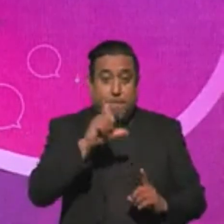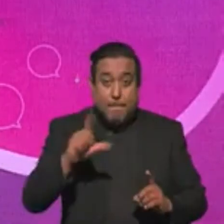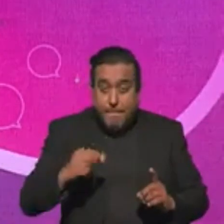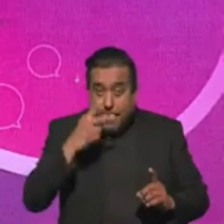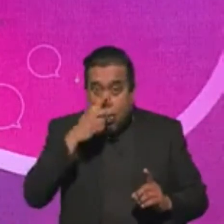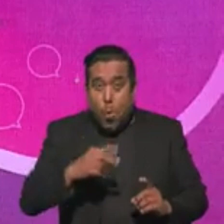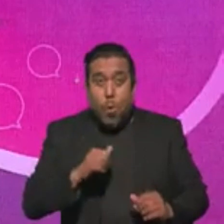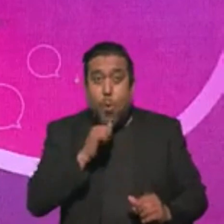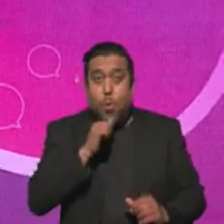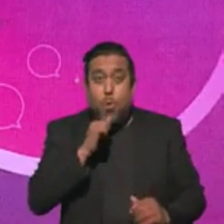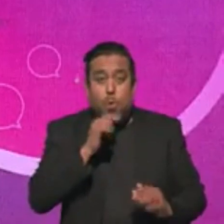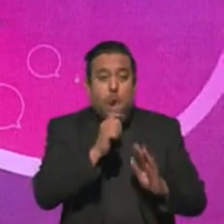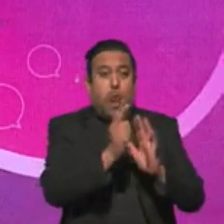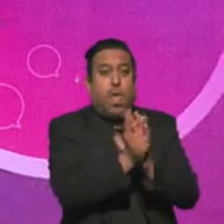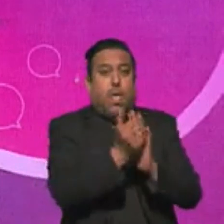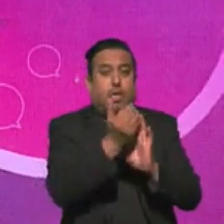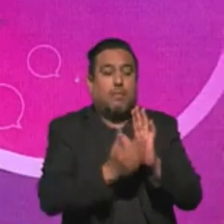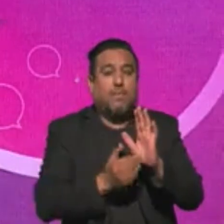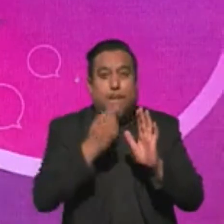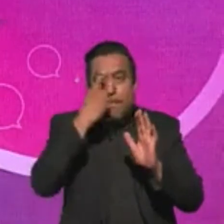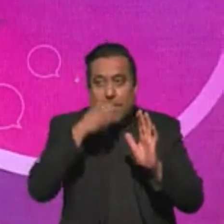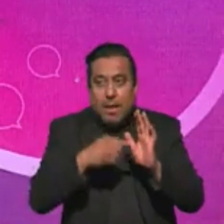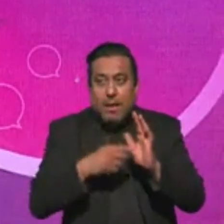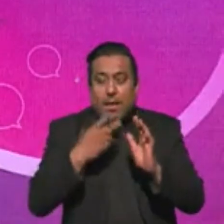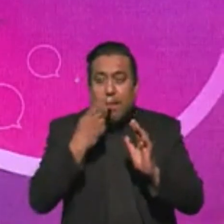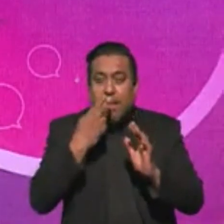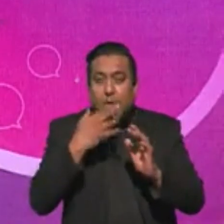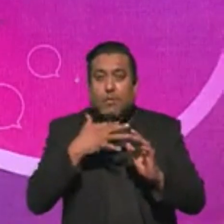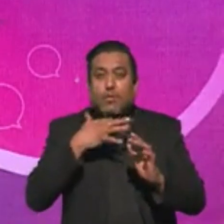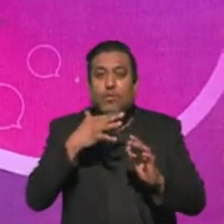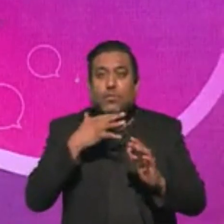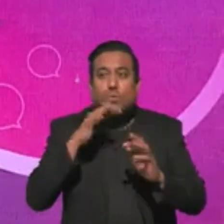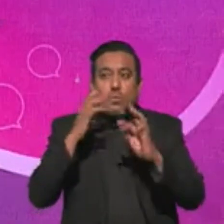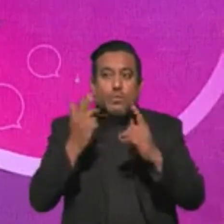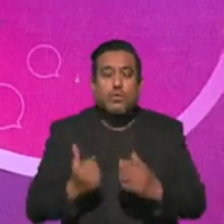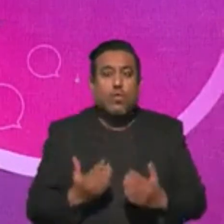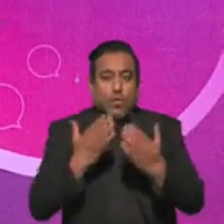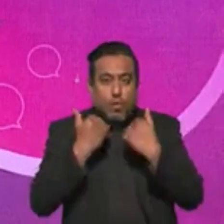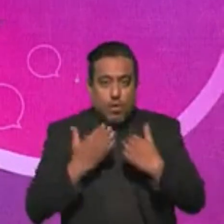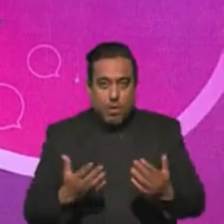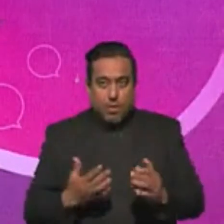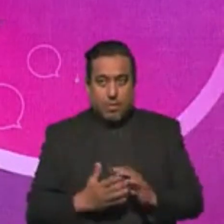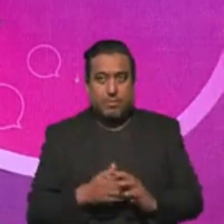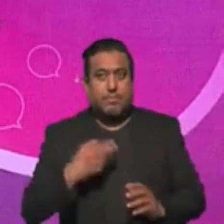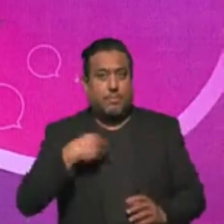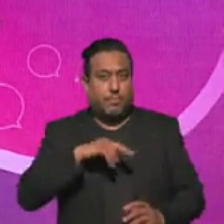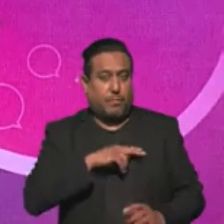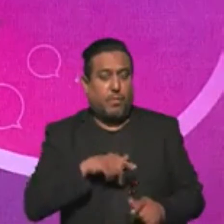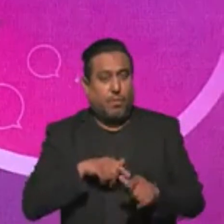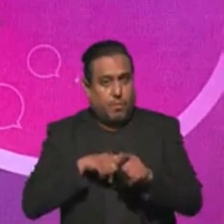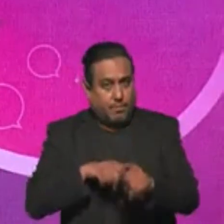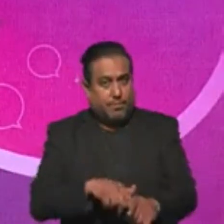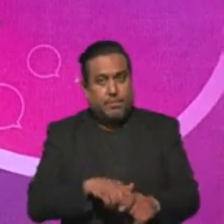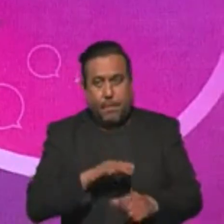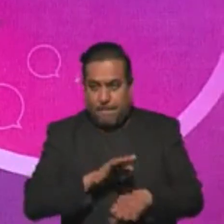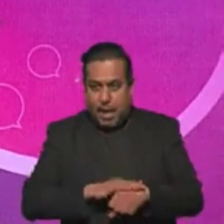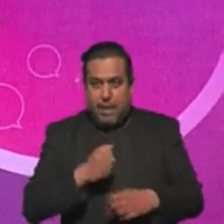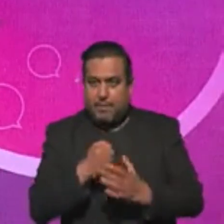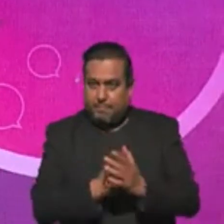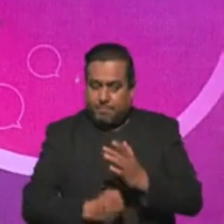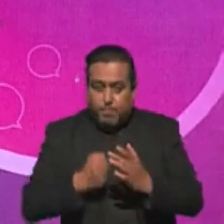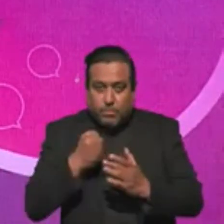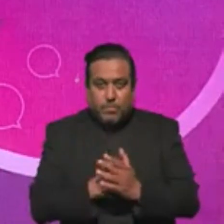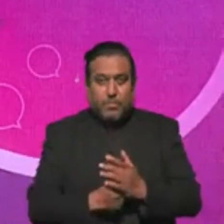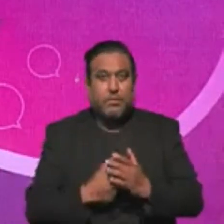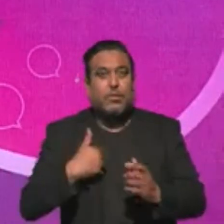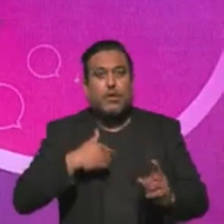legislación que regule este tipo de contaminación no quitaremos el dedo del renglón haciendo las